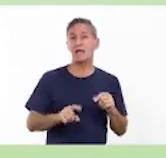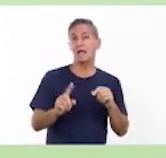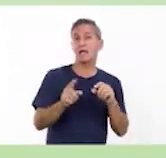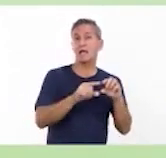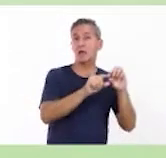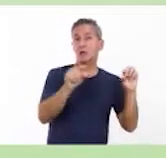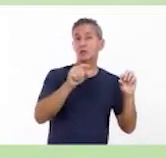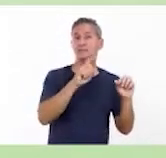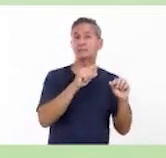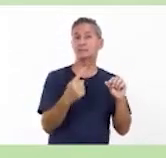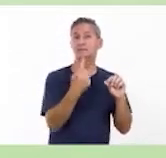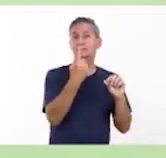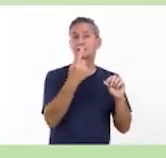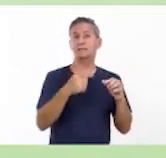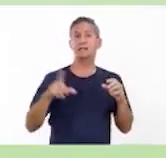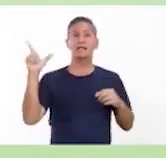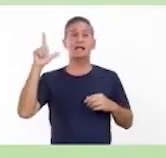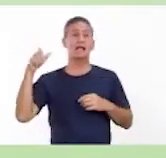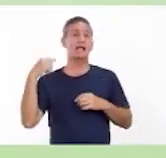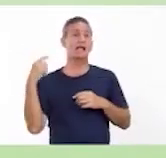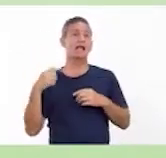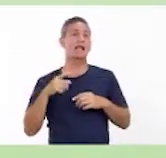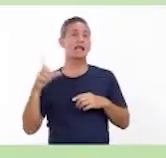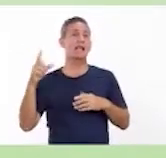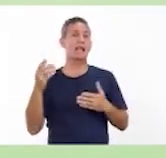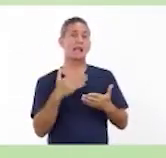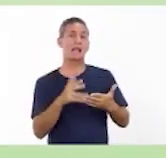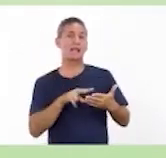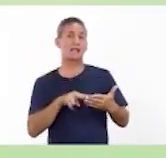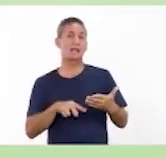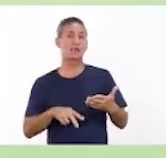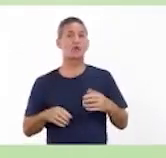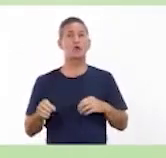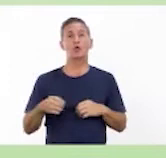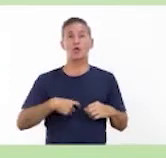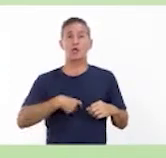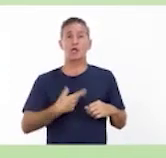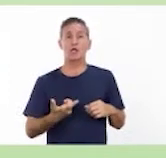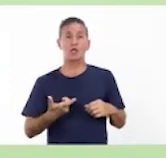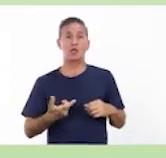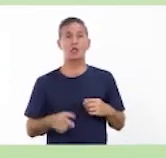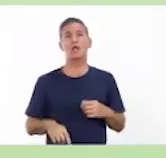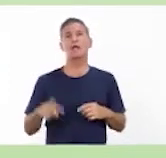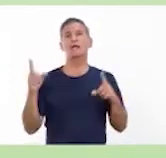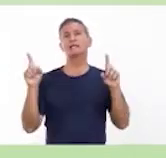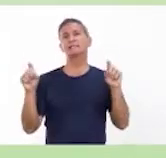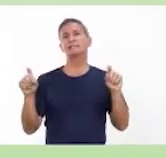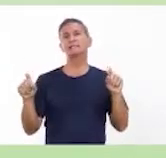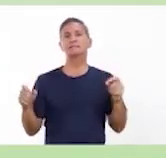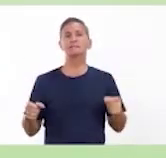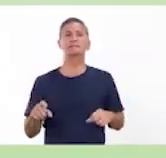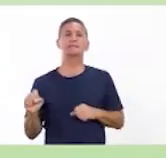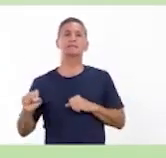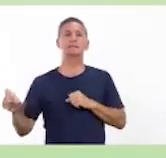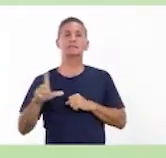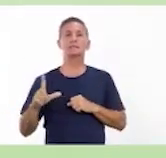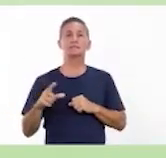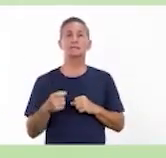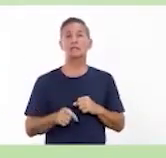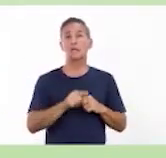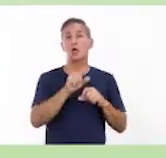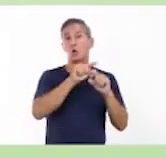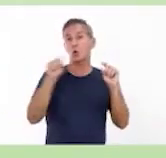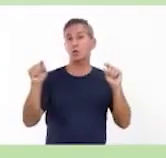la literatura y el arte surgen como una necesidad social. ¿Por qué es una oración simple? Porque como ustedes ven,